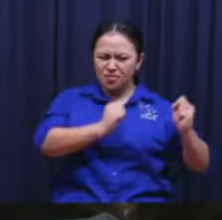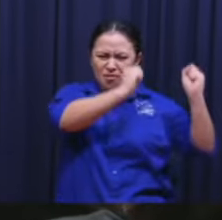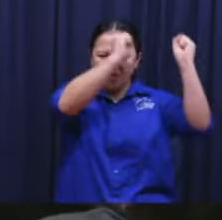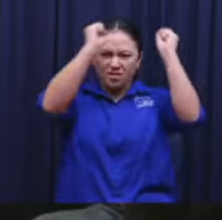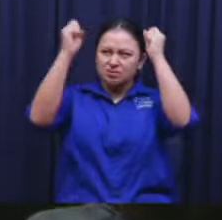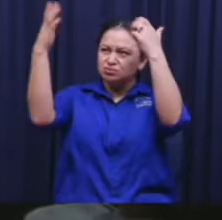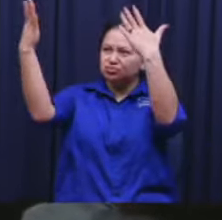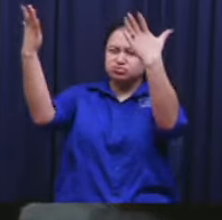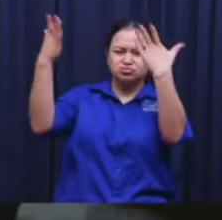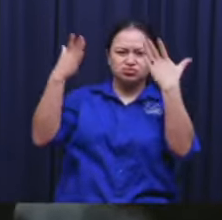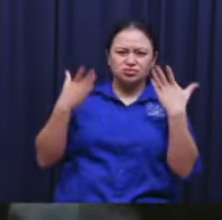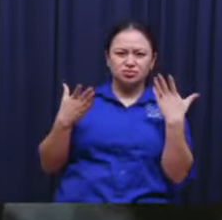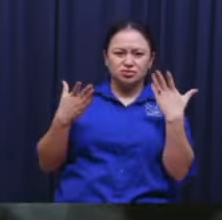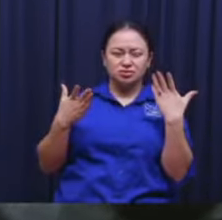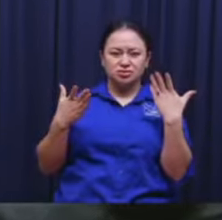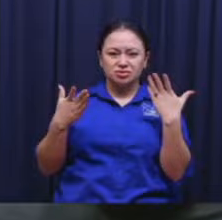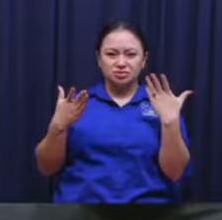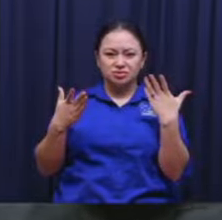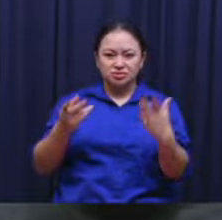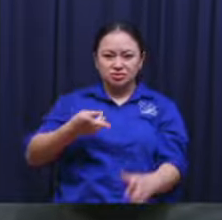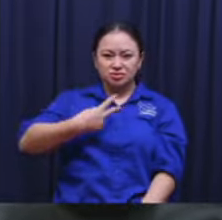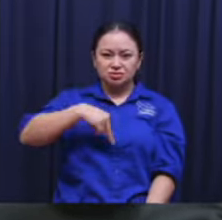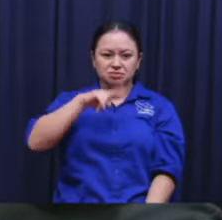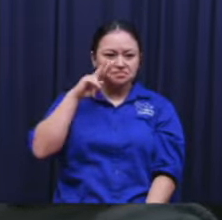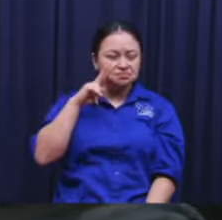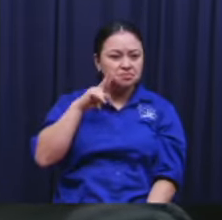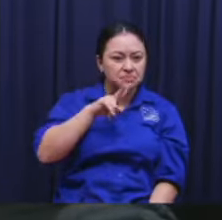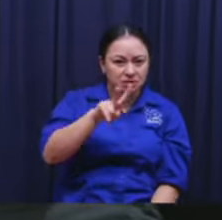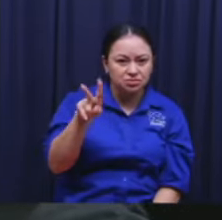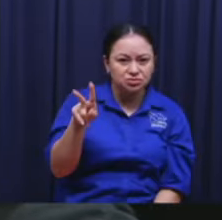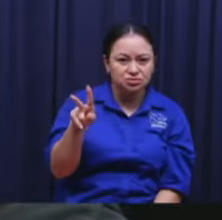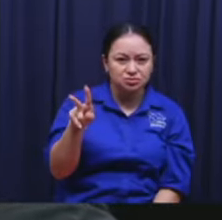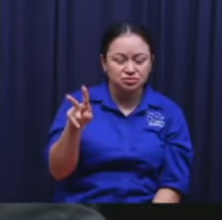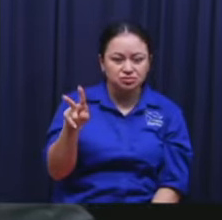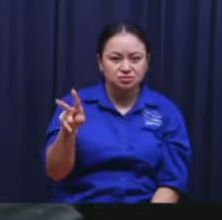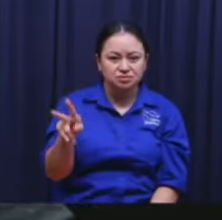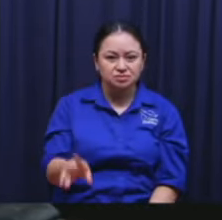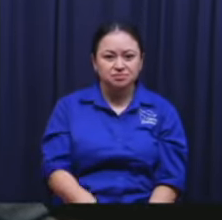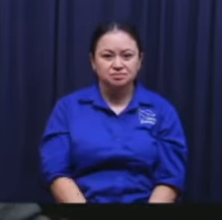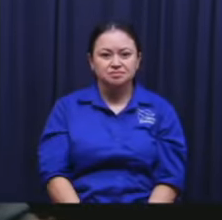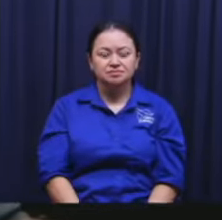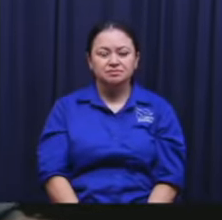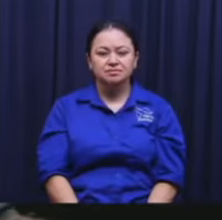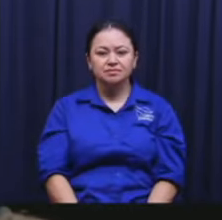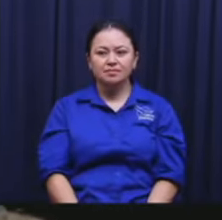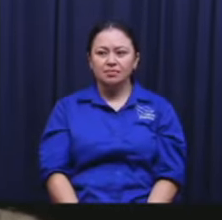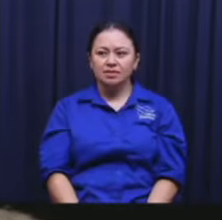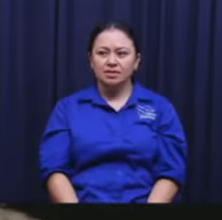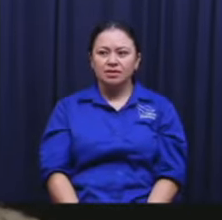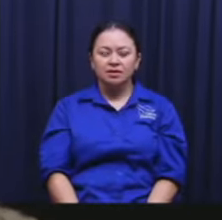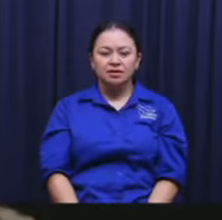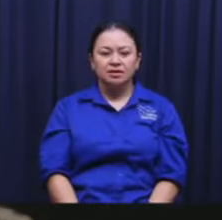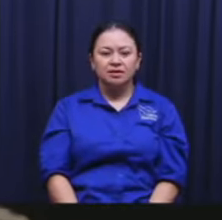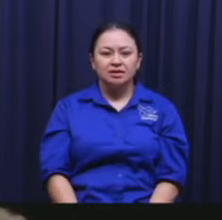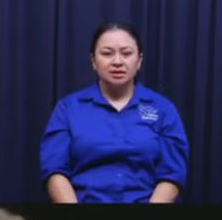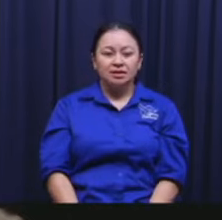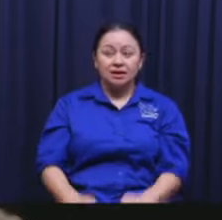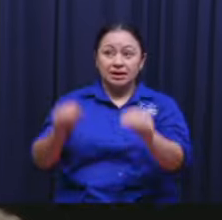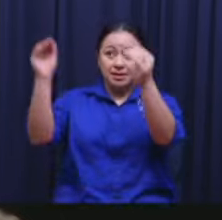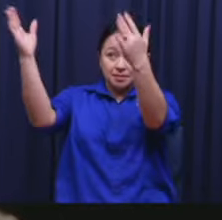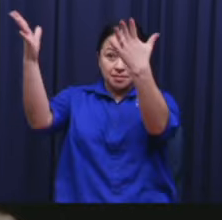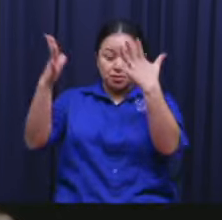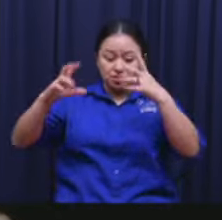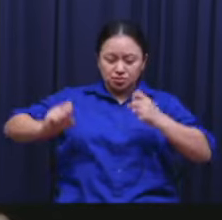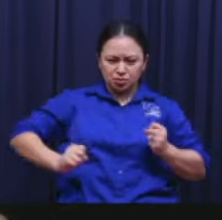veces. Incluso en la semana anterior se mencionaba Azusa. Era que vino el poder de Dios, pero ahora es